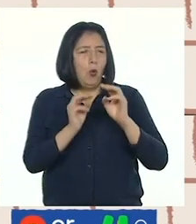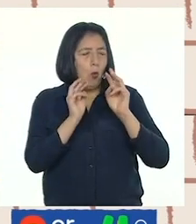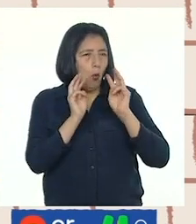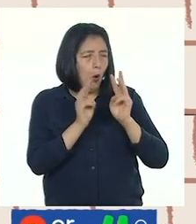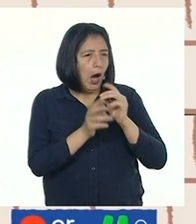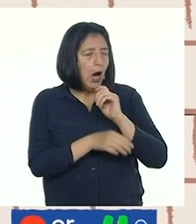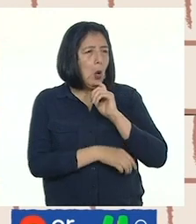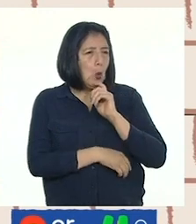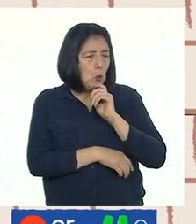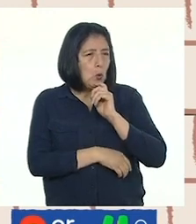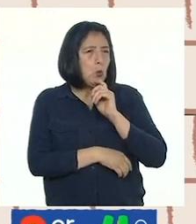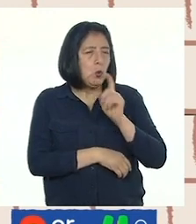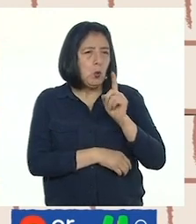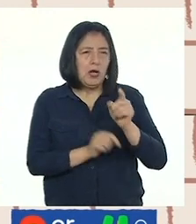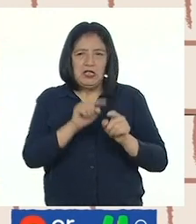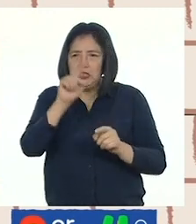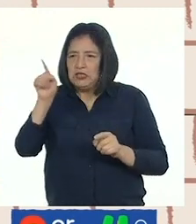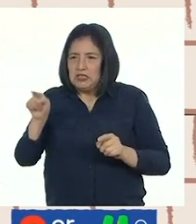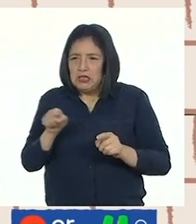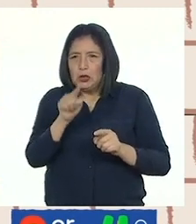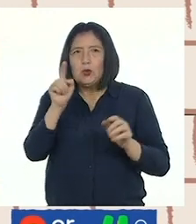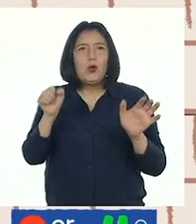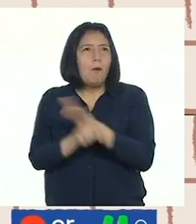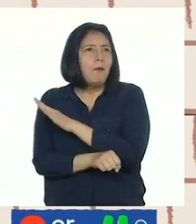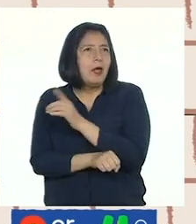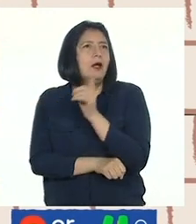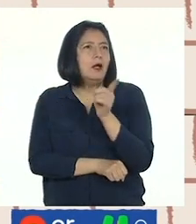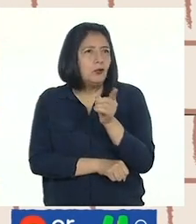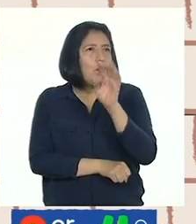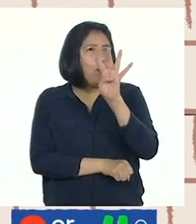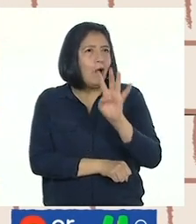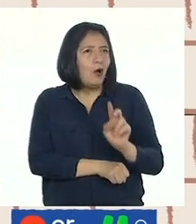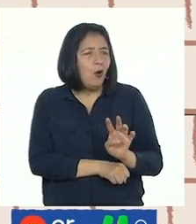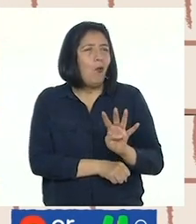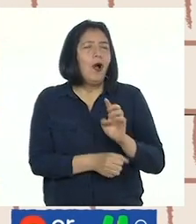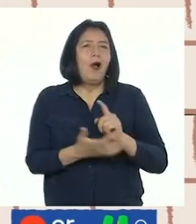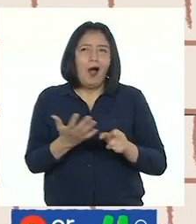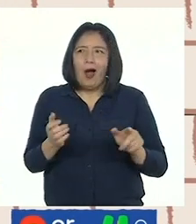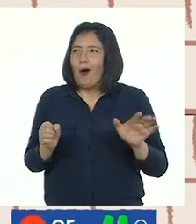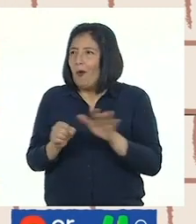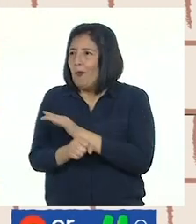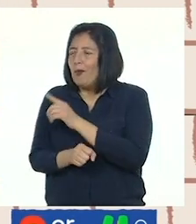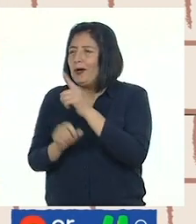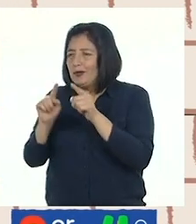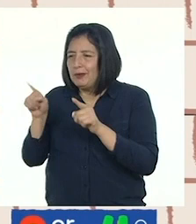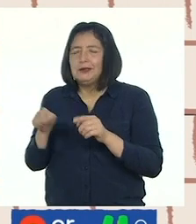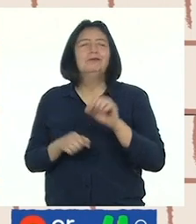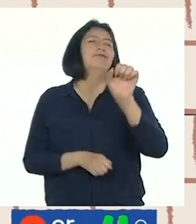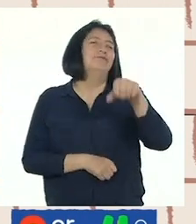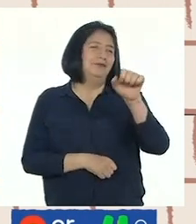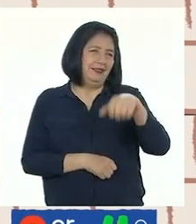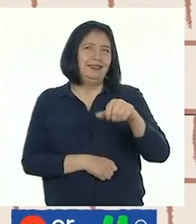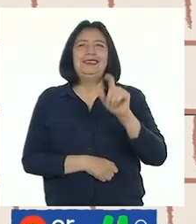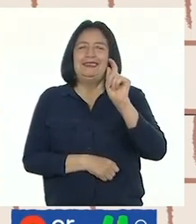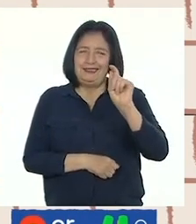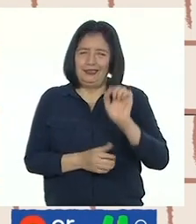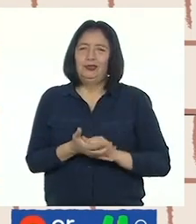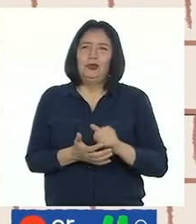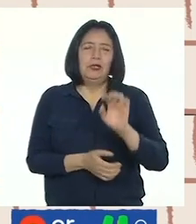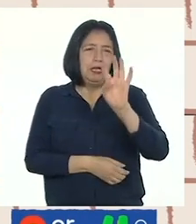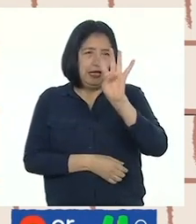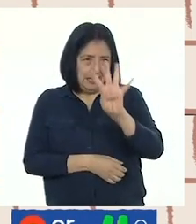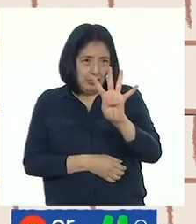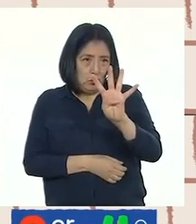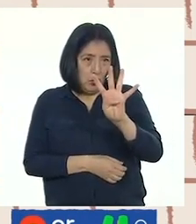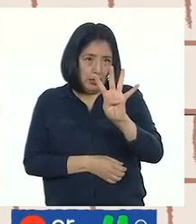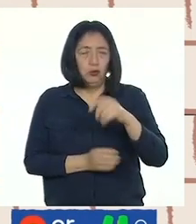¡Wow! Ese es el círculo completo entonces. ¿Es el pastel entero? Sí, Tito. Las cuatro